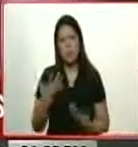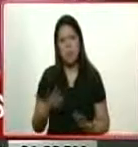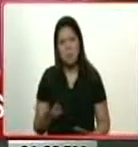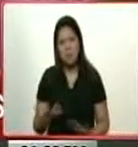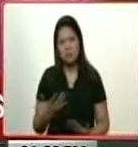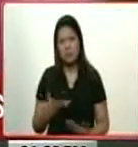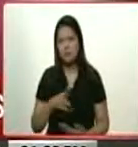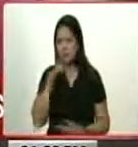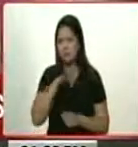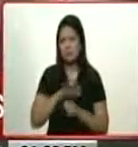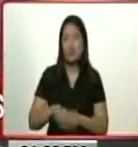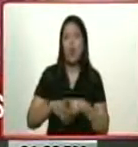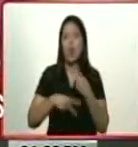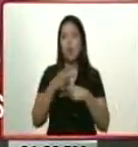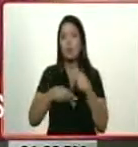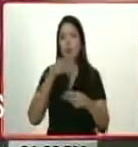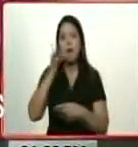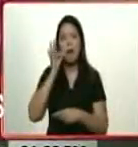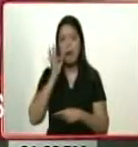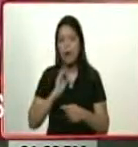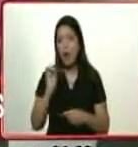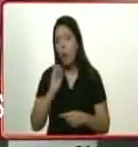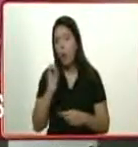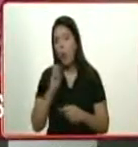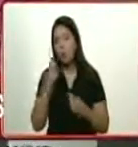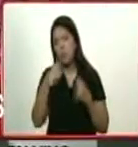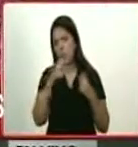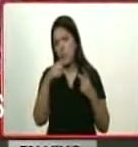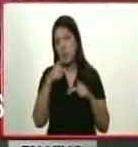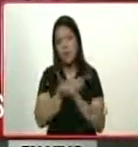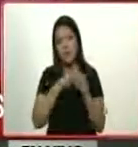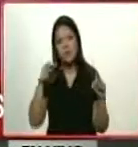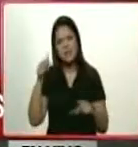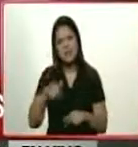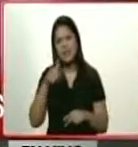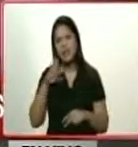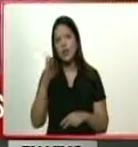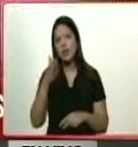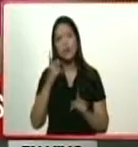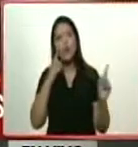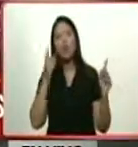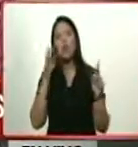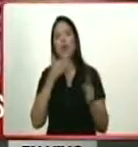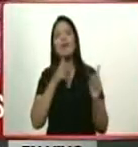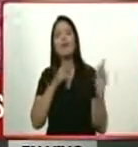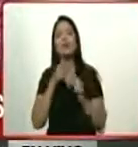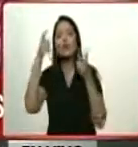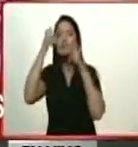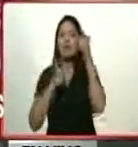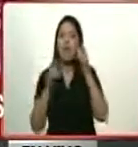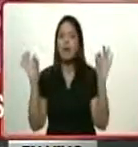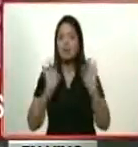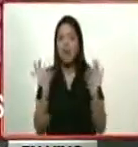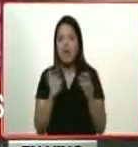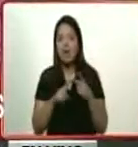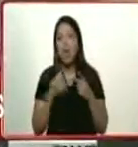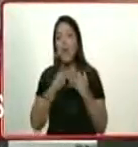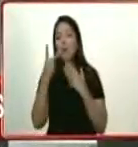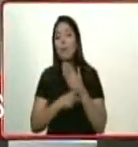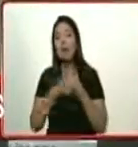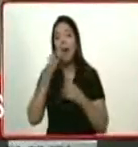casi todos, en un 90%. Productores atendidos por la revolución, porque la derecha nos ha